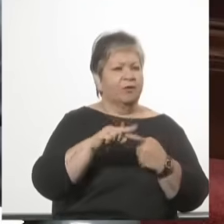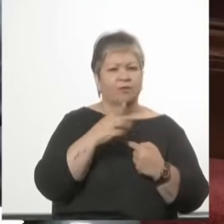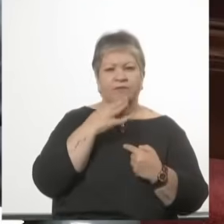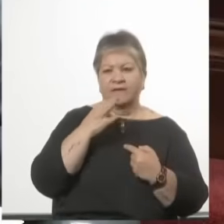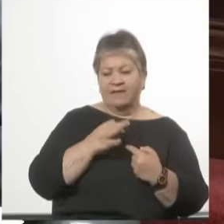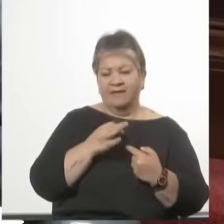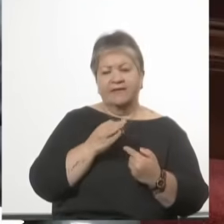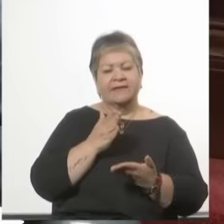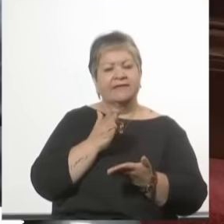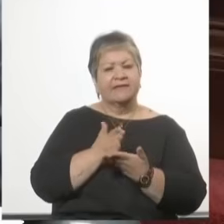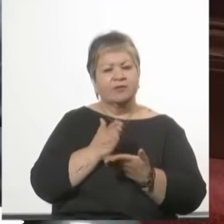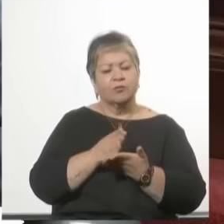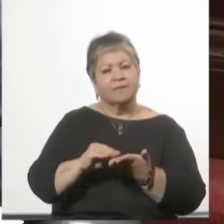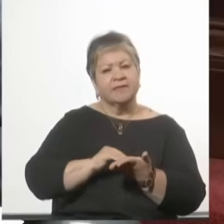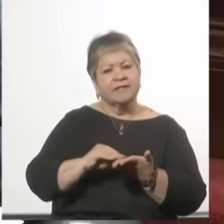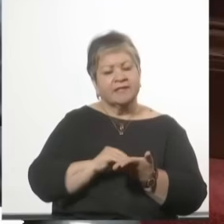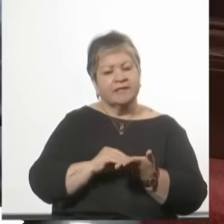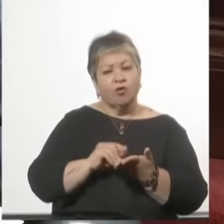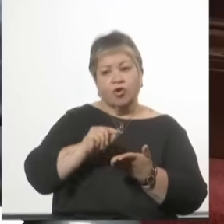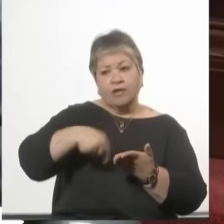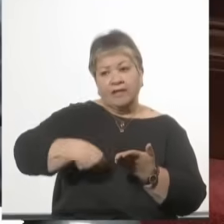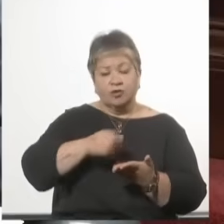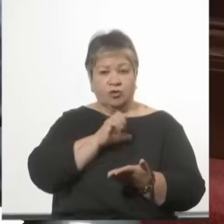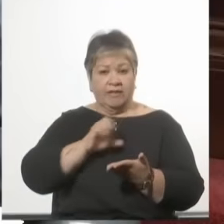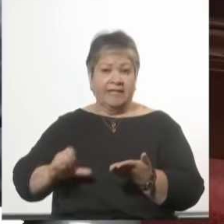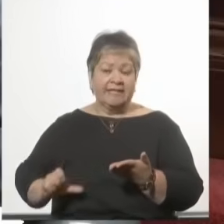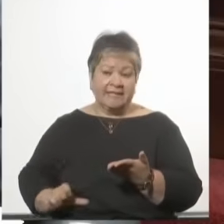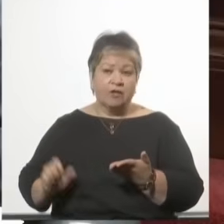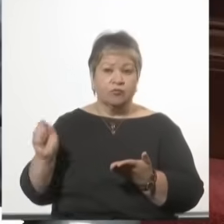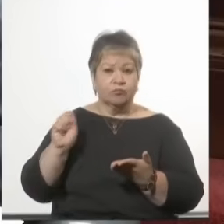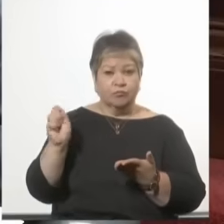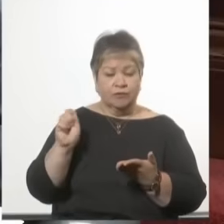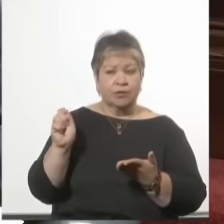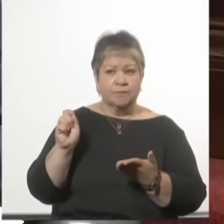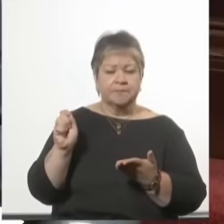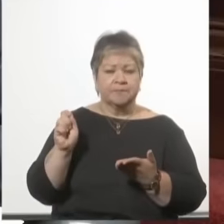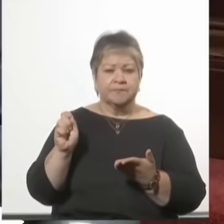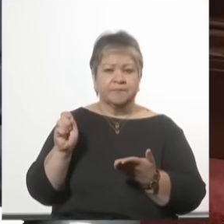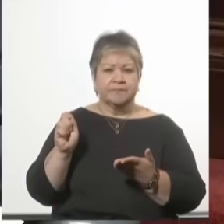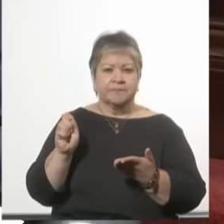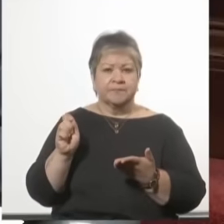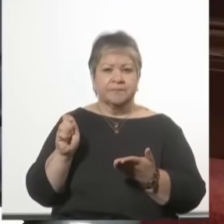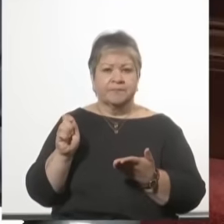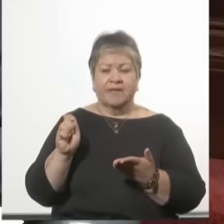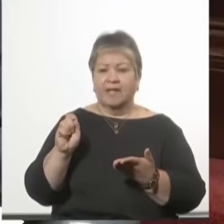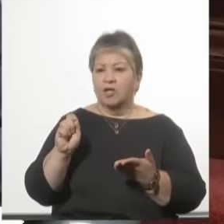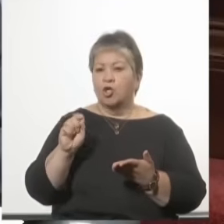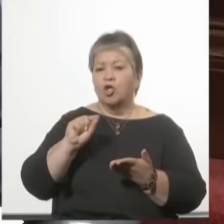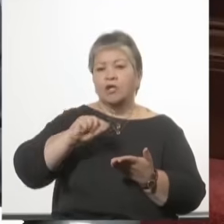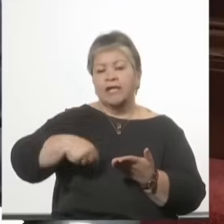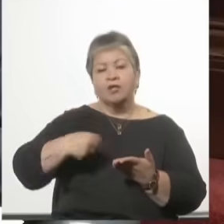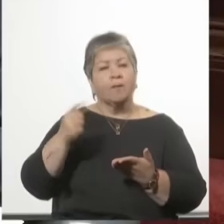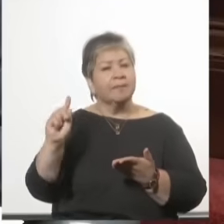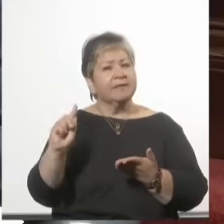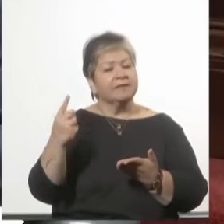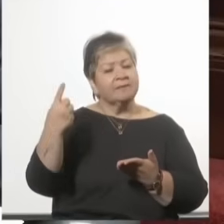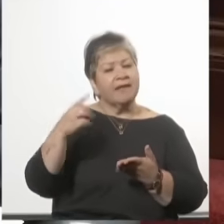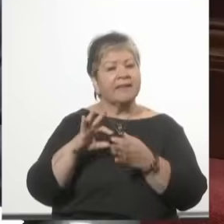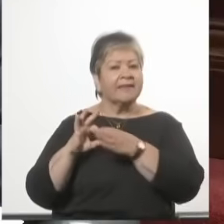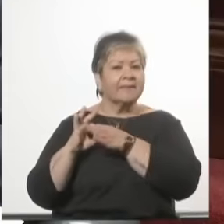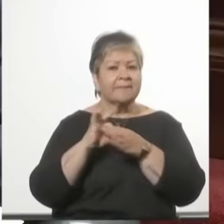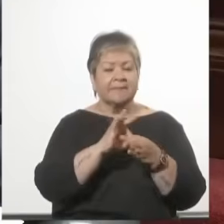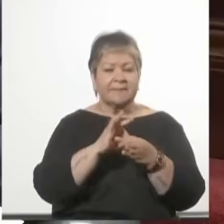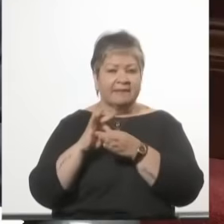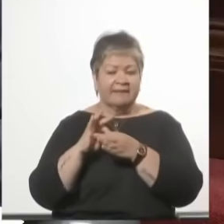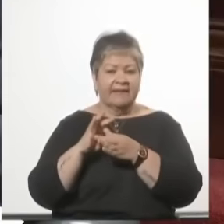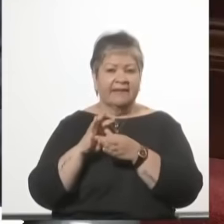del derecho administrativo de contratación pública, donde la accesoriedad desaparece y la subsistencia del contrato principal depende esencialmente de la